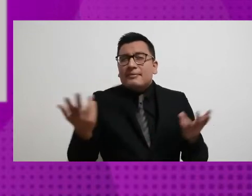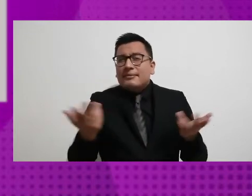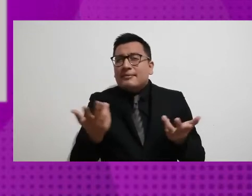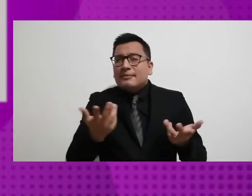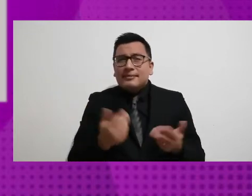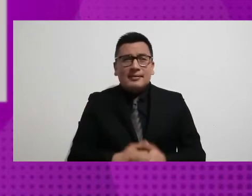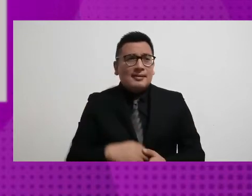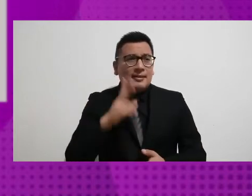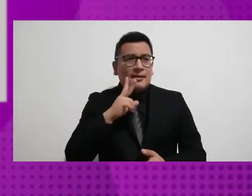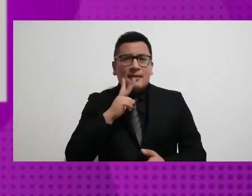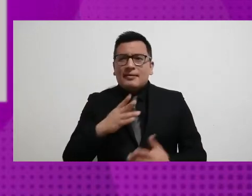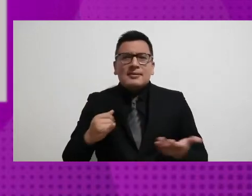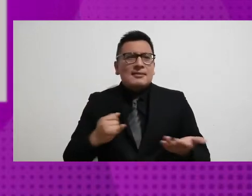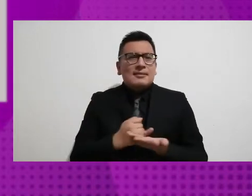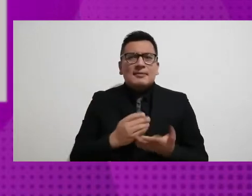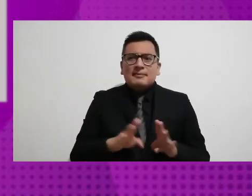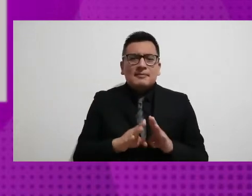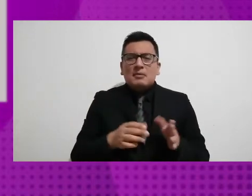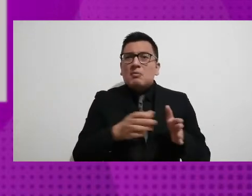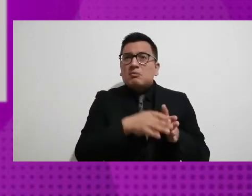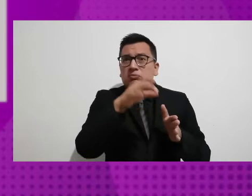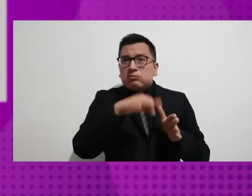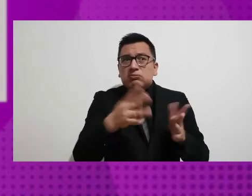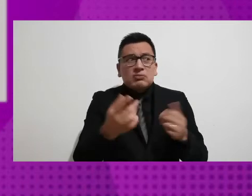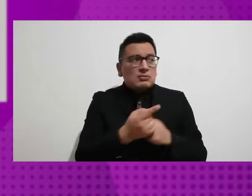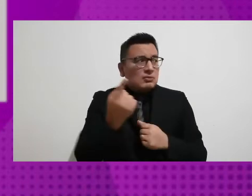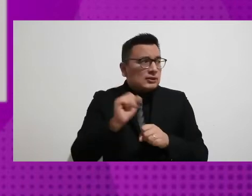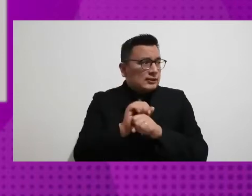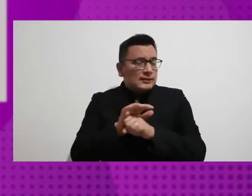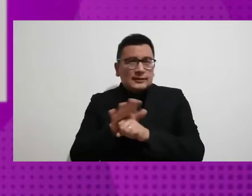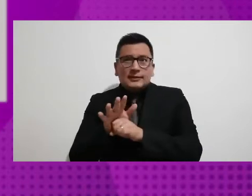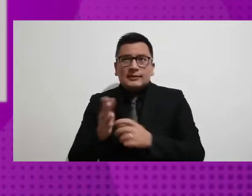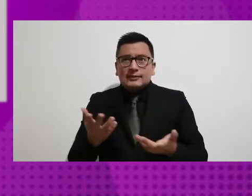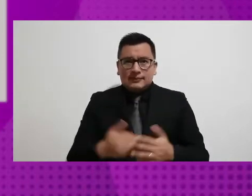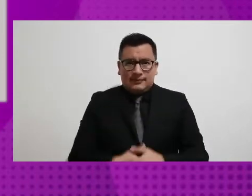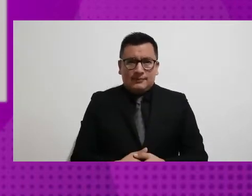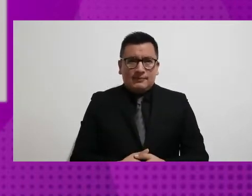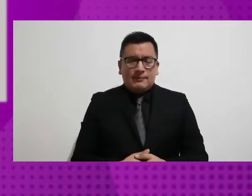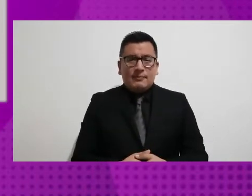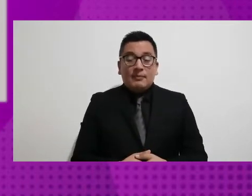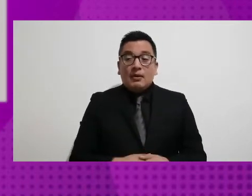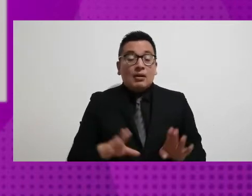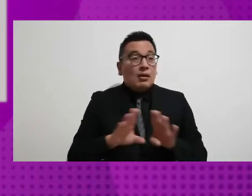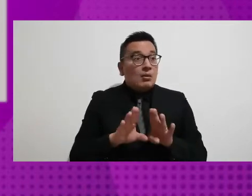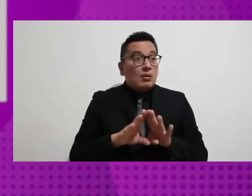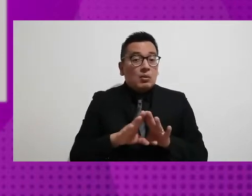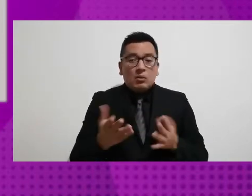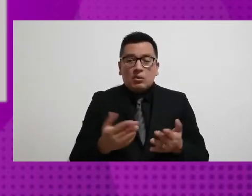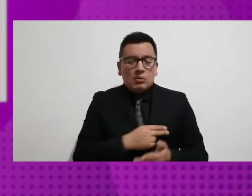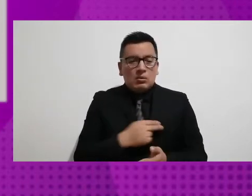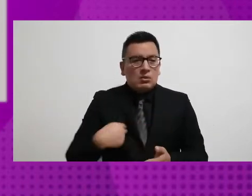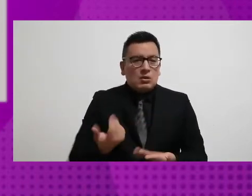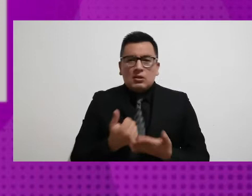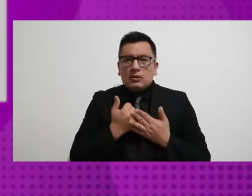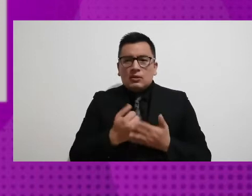general, resolvía su tema de elecciones en medio de una pandemia. ¿Cómo íbamos a garantizar